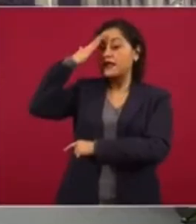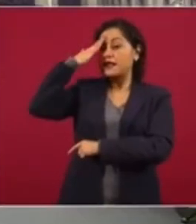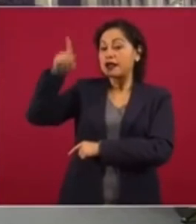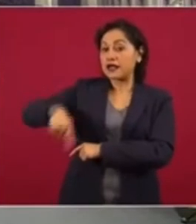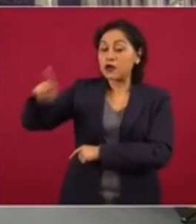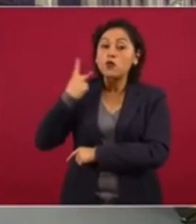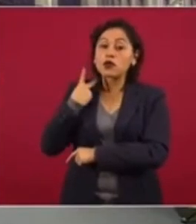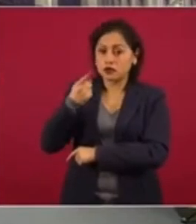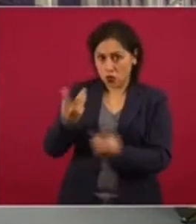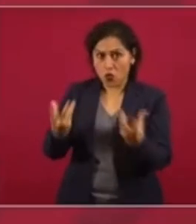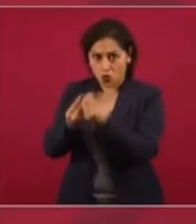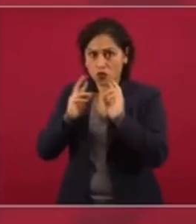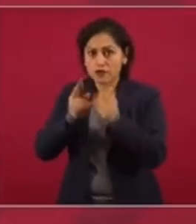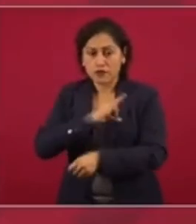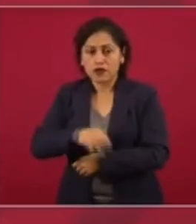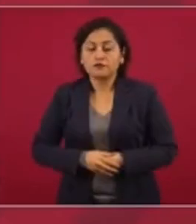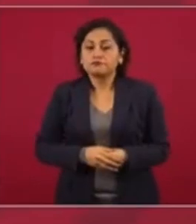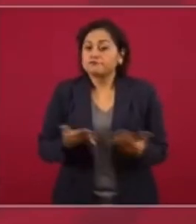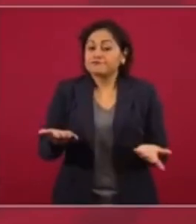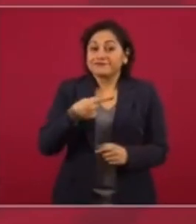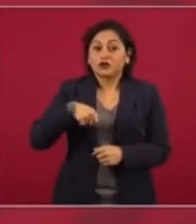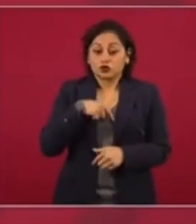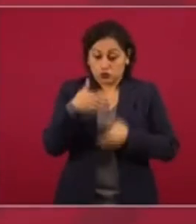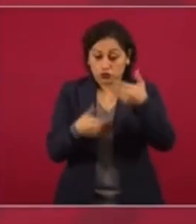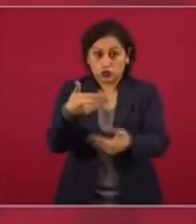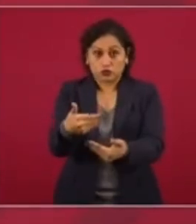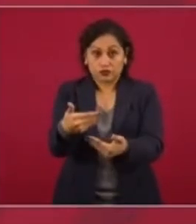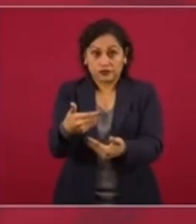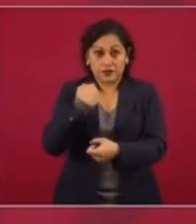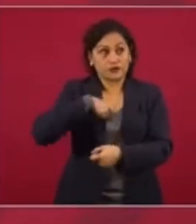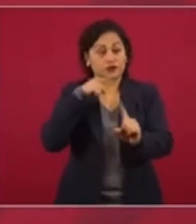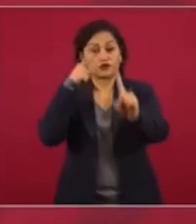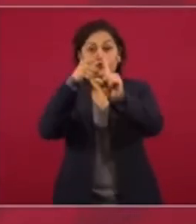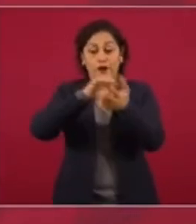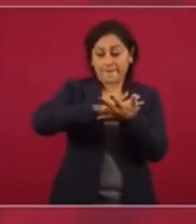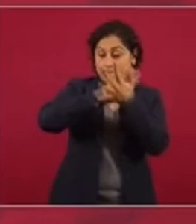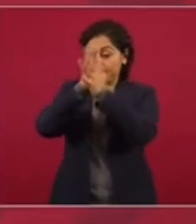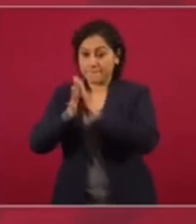es que vamos avanzando bien en el propósito de transformar el país.